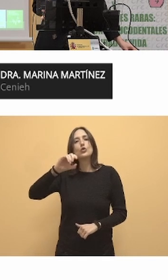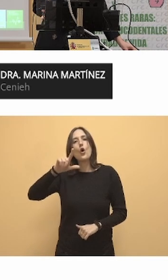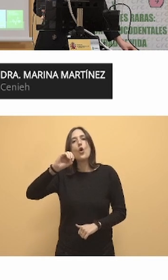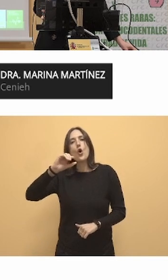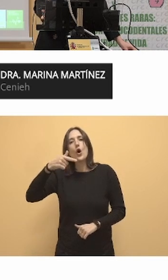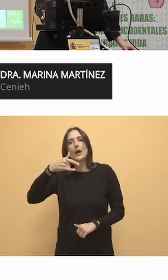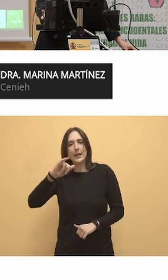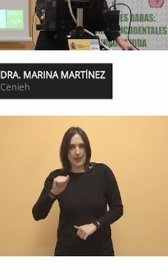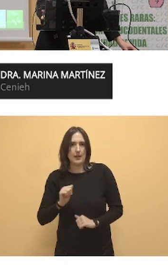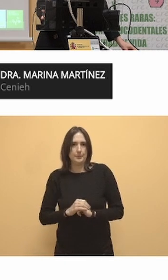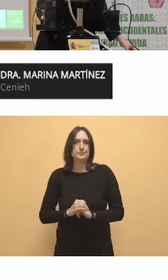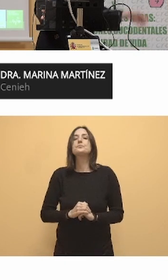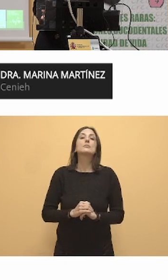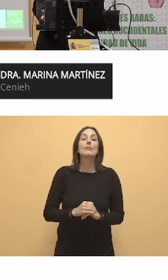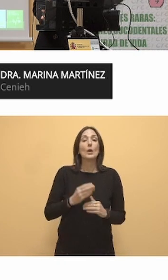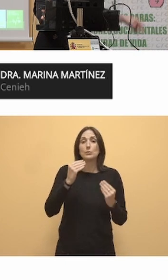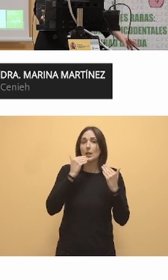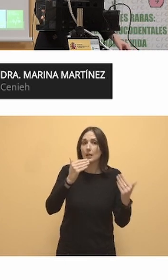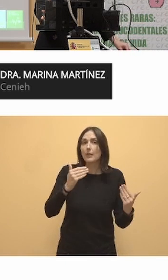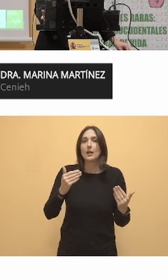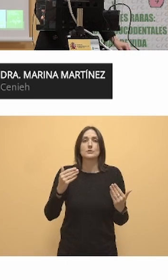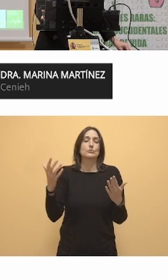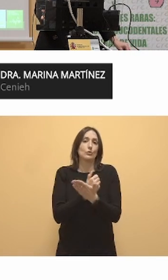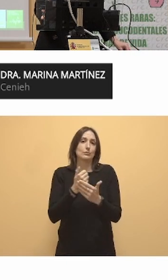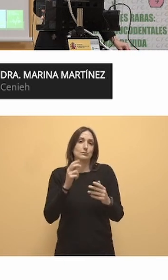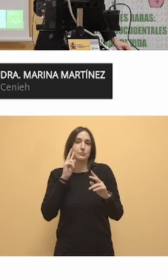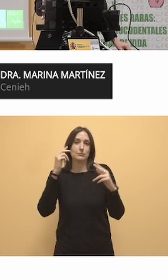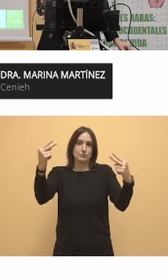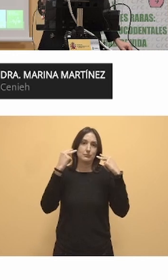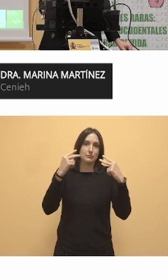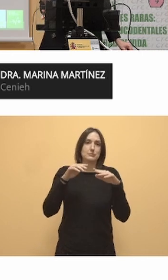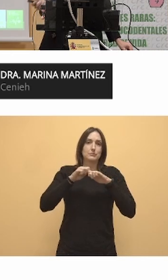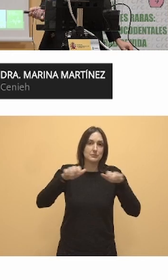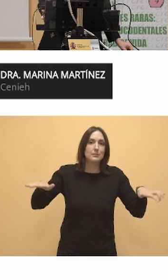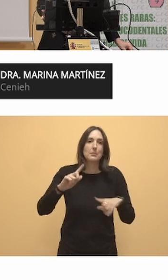los que están aquí esta mañana y los que nos siguen por streaming.